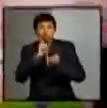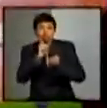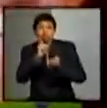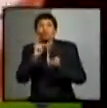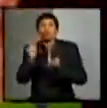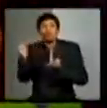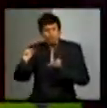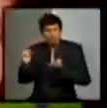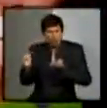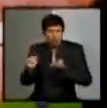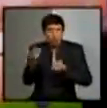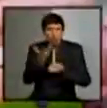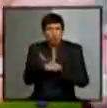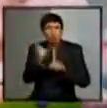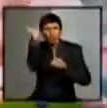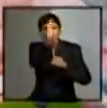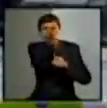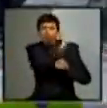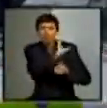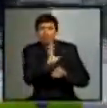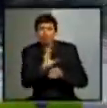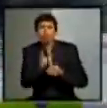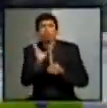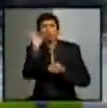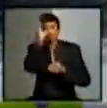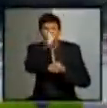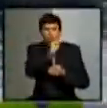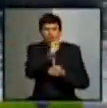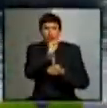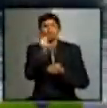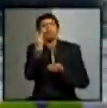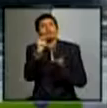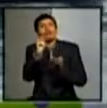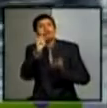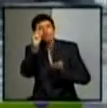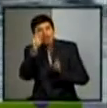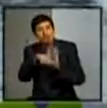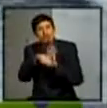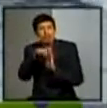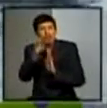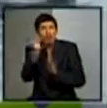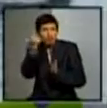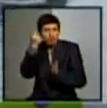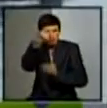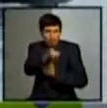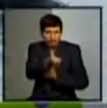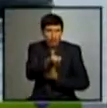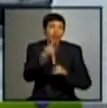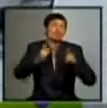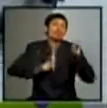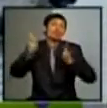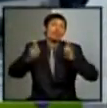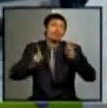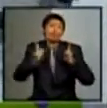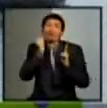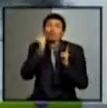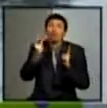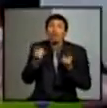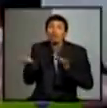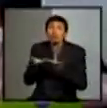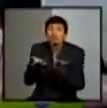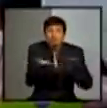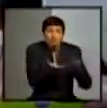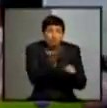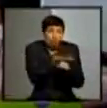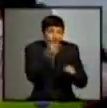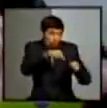mejor oferta. Paseos nocturnos desde 25 mil pesos hacia arriba. Todo dependiendo de los servicios que ofrezca cada